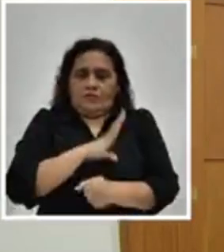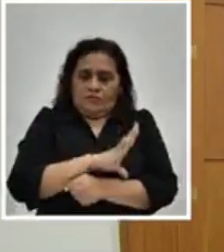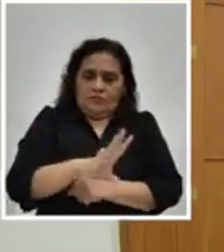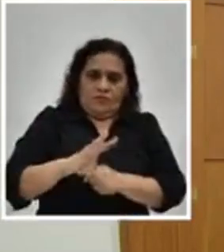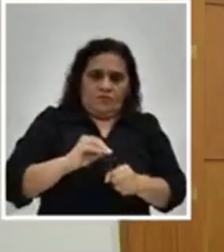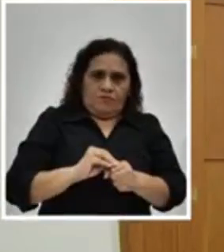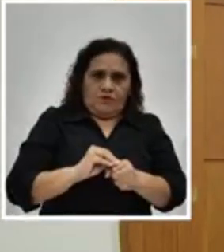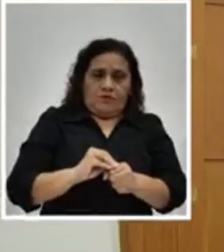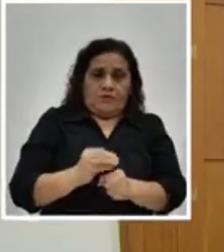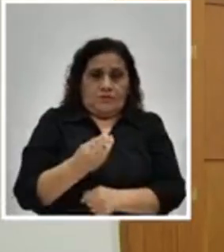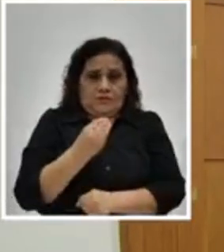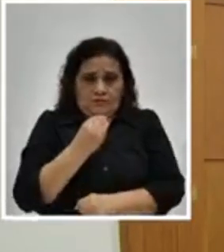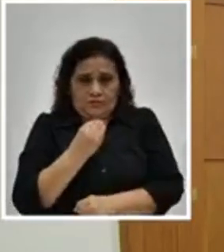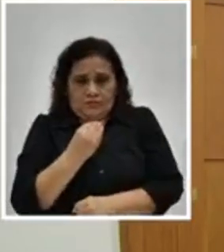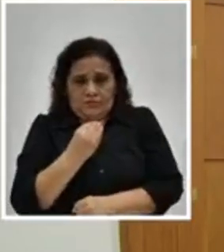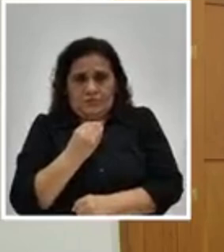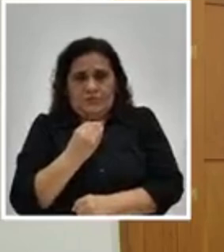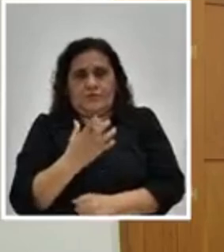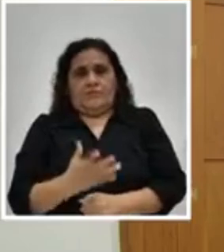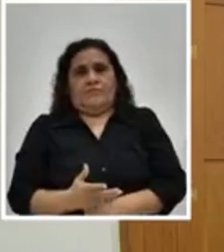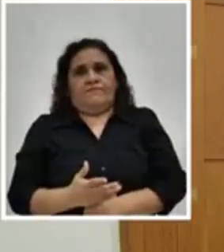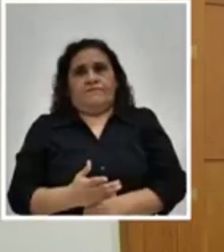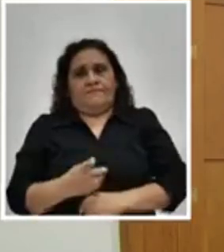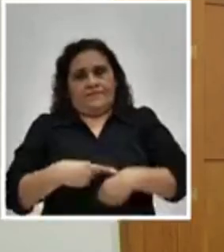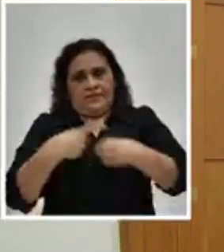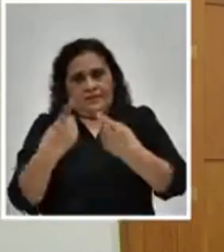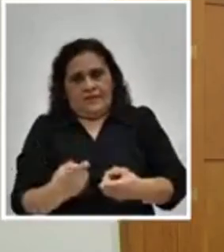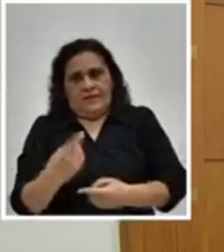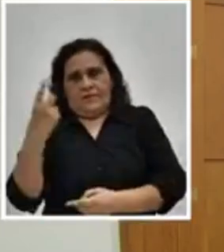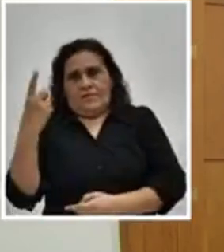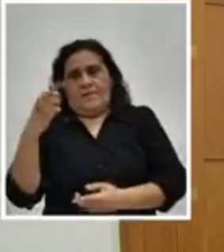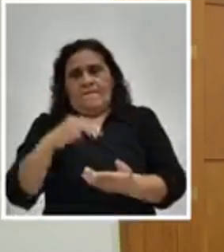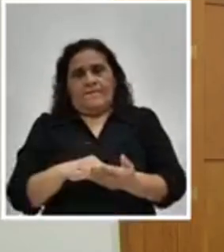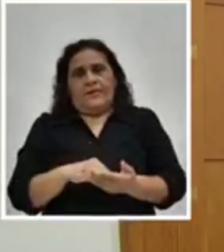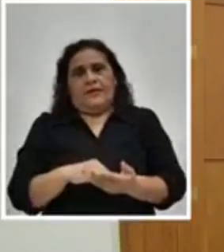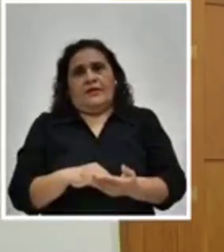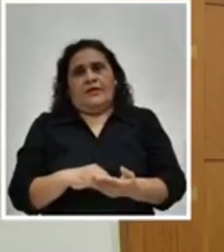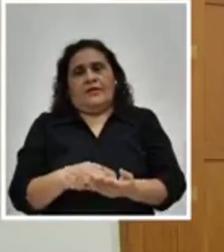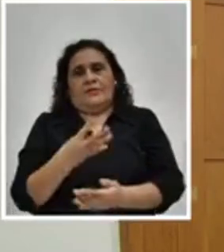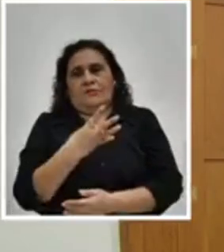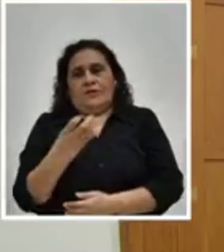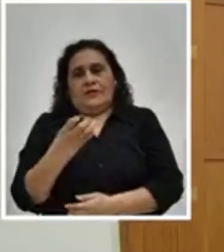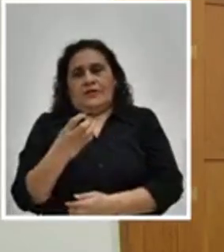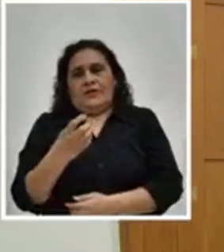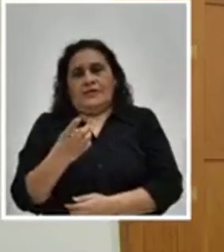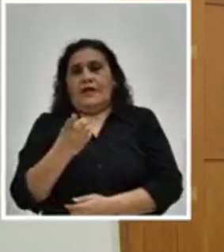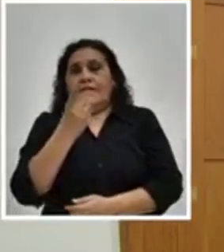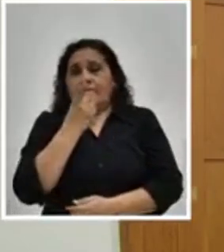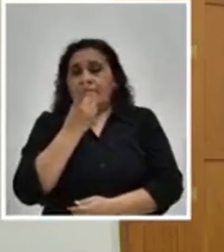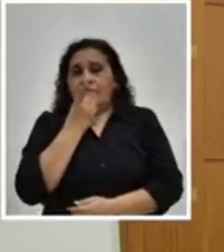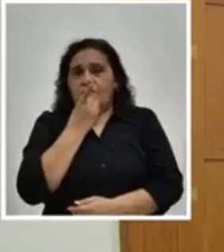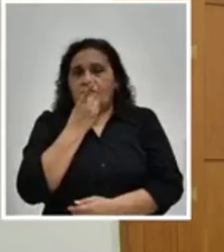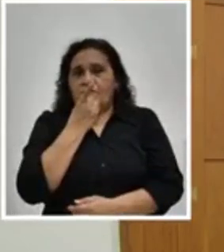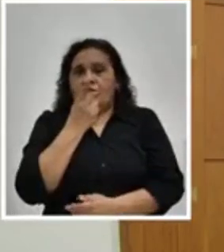nutritivo, otorgando así un total de 1.900 raciones de desayunos. Con el